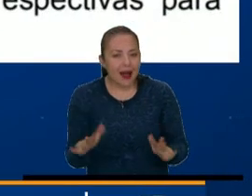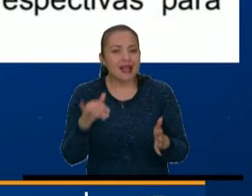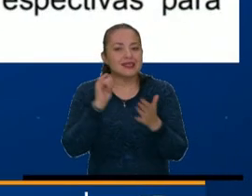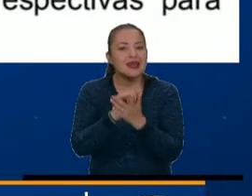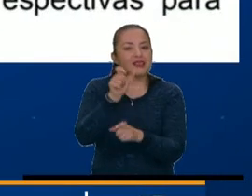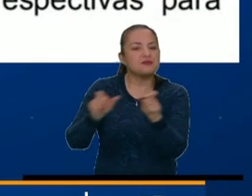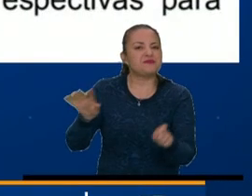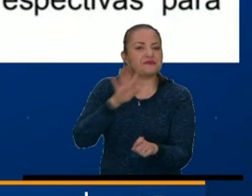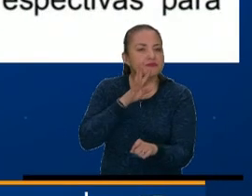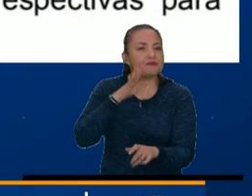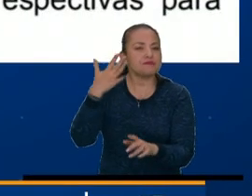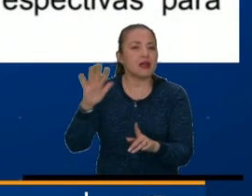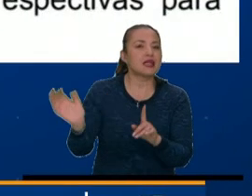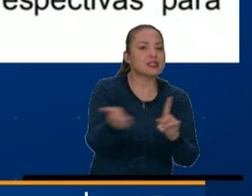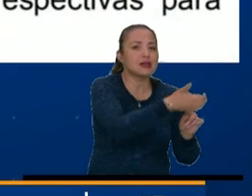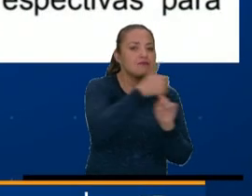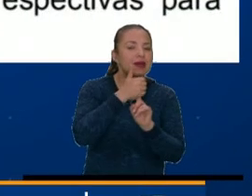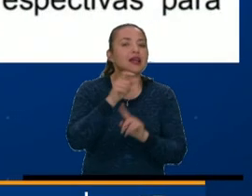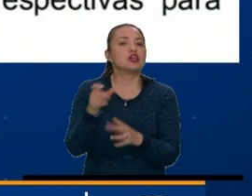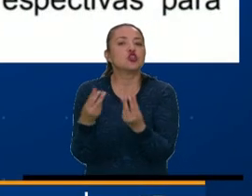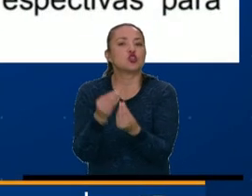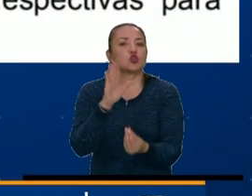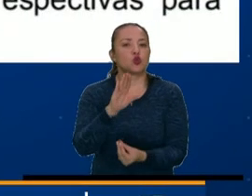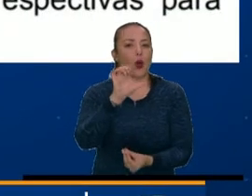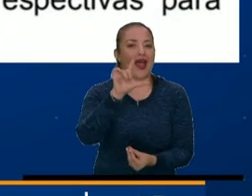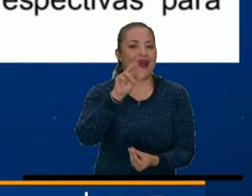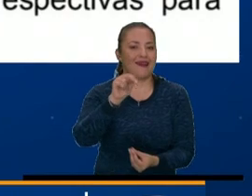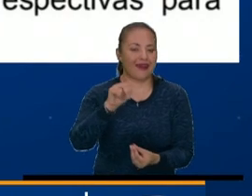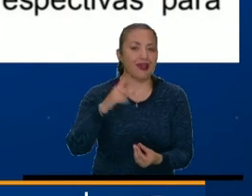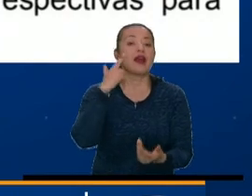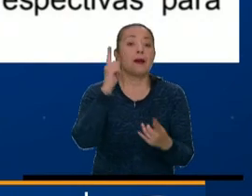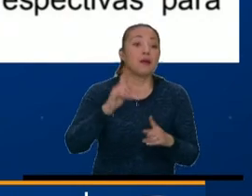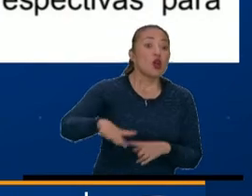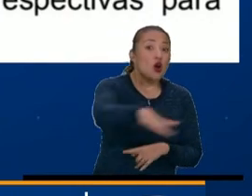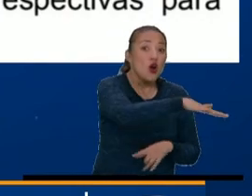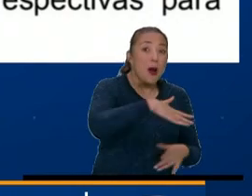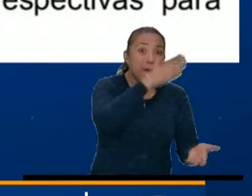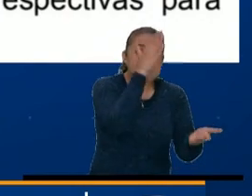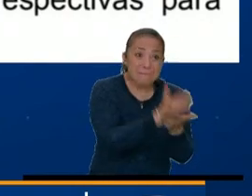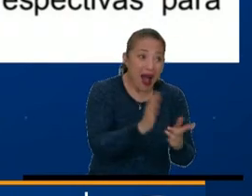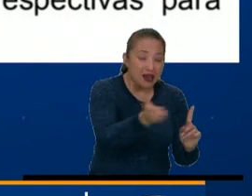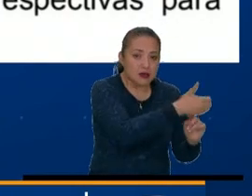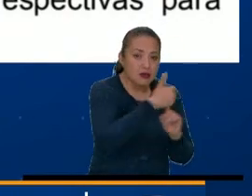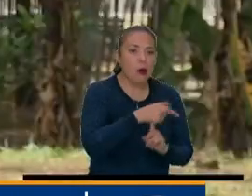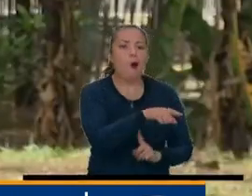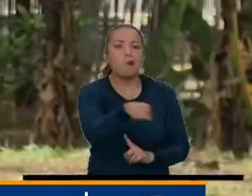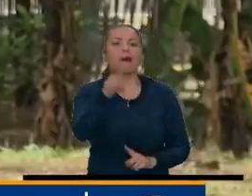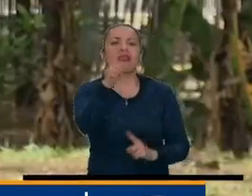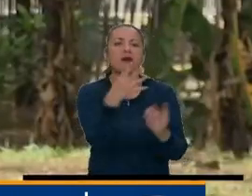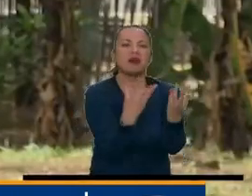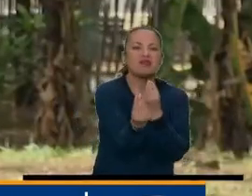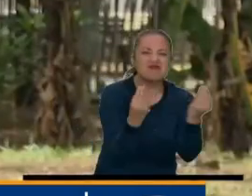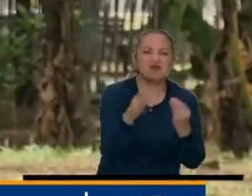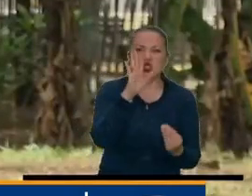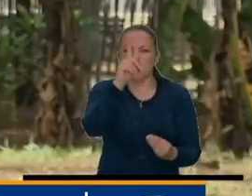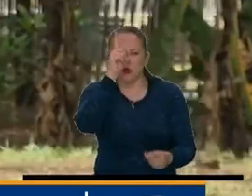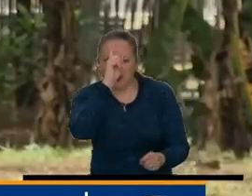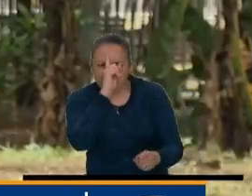autores podrían ser integrantes del ELN, sin embargo, en la zona donde ocurrió el hecho también delinquen grupos armados